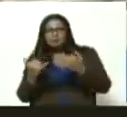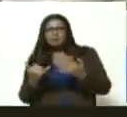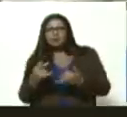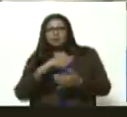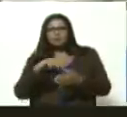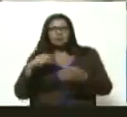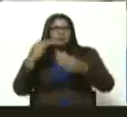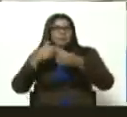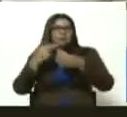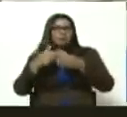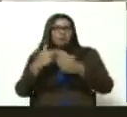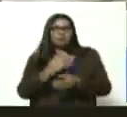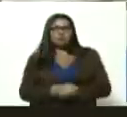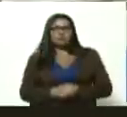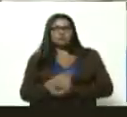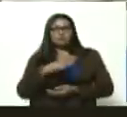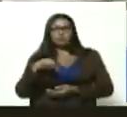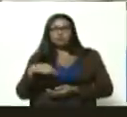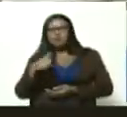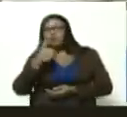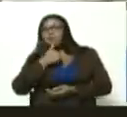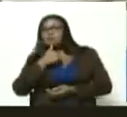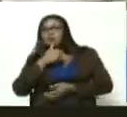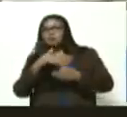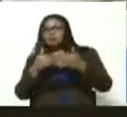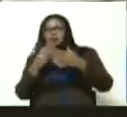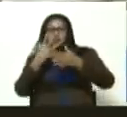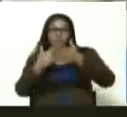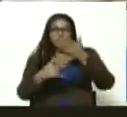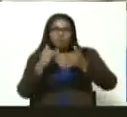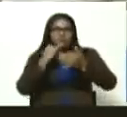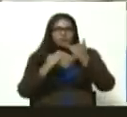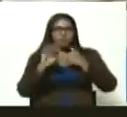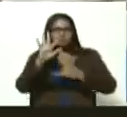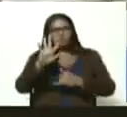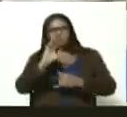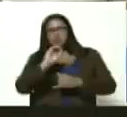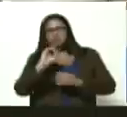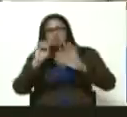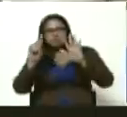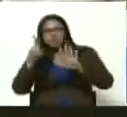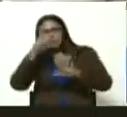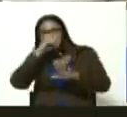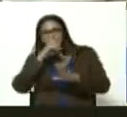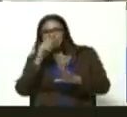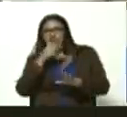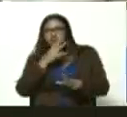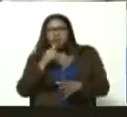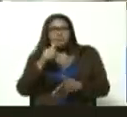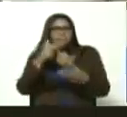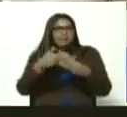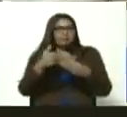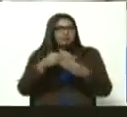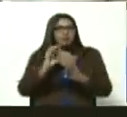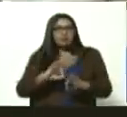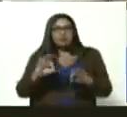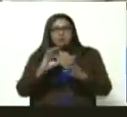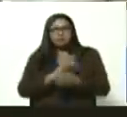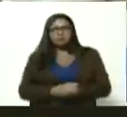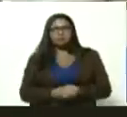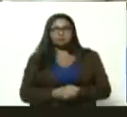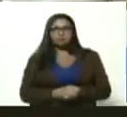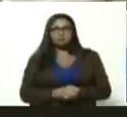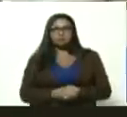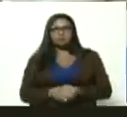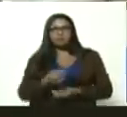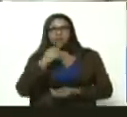petróleo nosotros hemos aguantado todos estos últimos cinco o seis años sin petróleo sin petróleo y